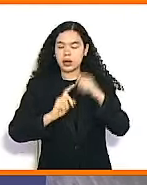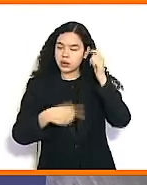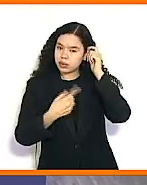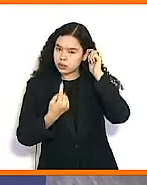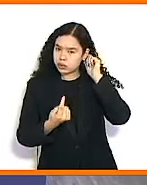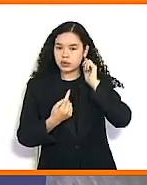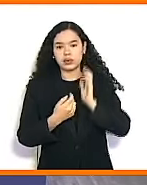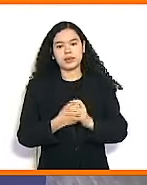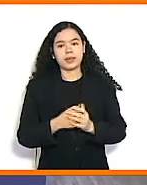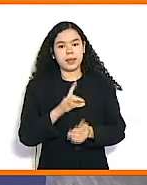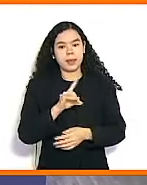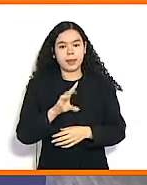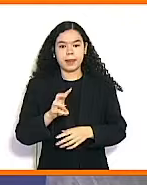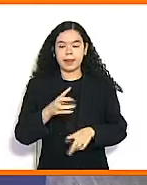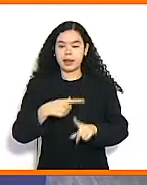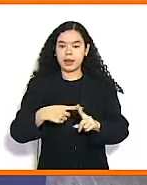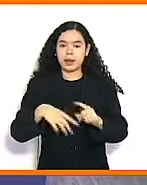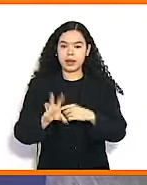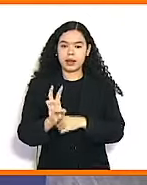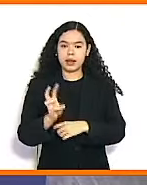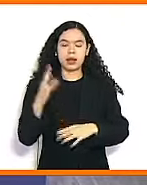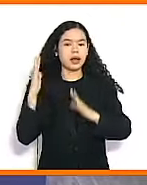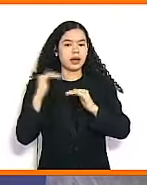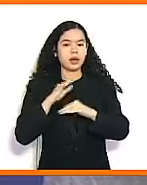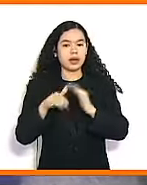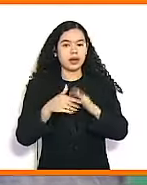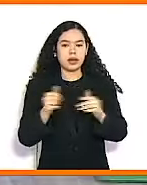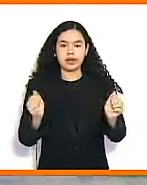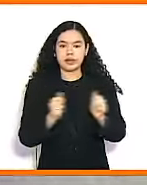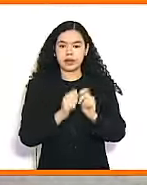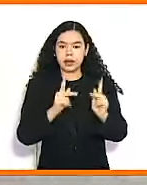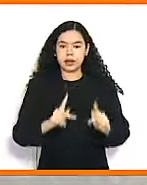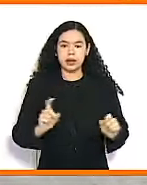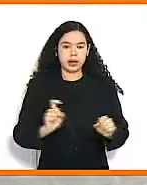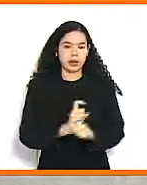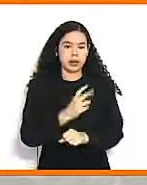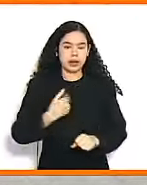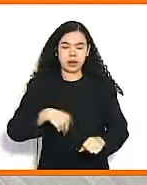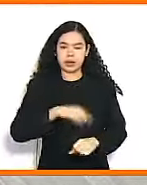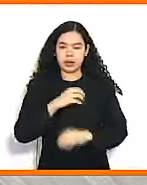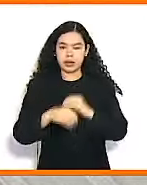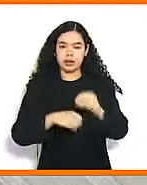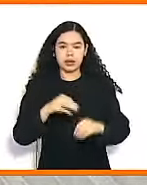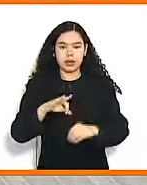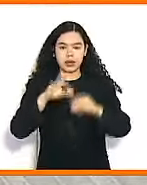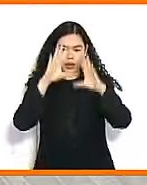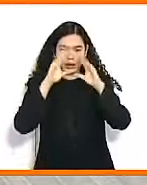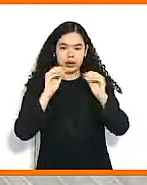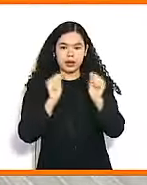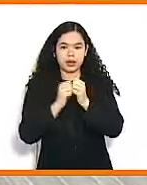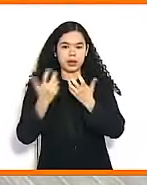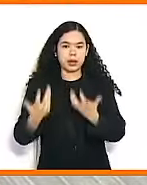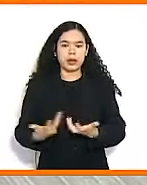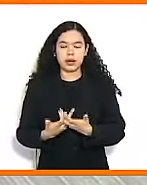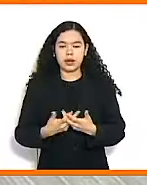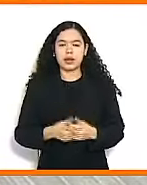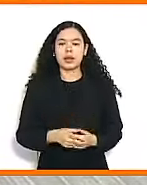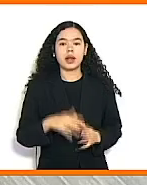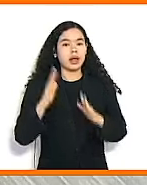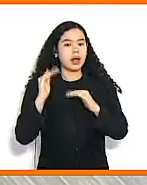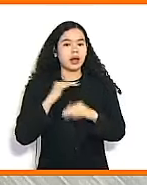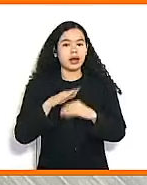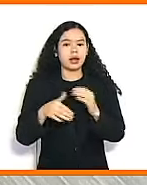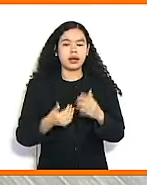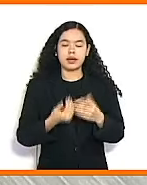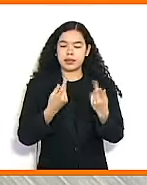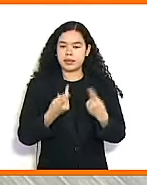1, 86 más 6. Espero que seas vos el ganador en este sorteo de las 9 de la noche junto a Kate. Esperando